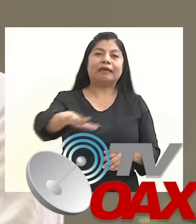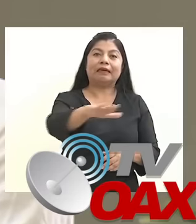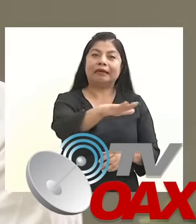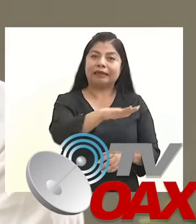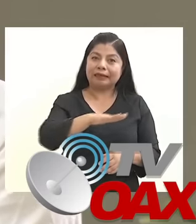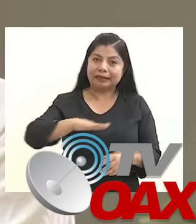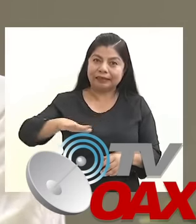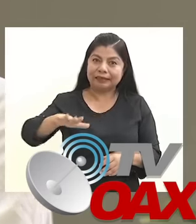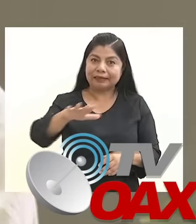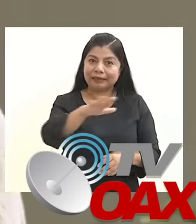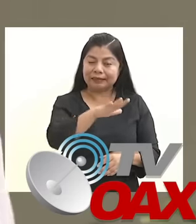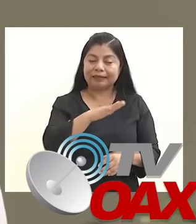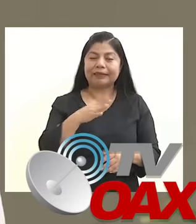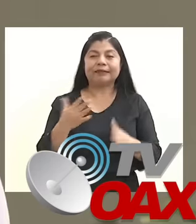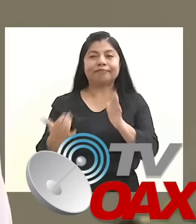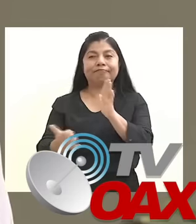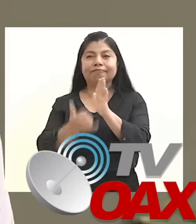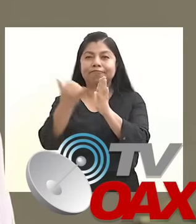estricto